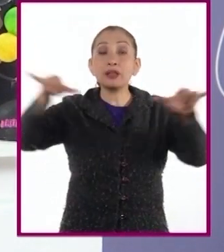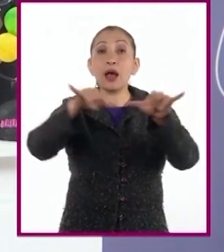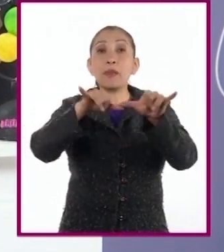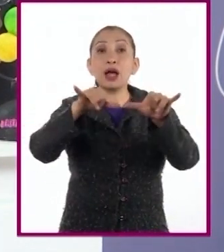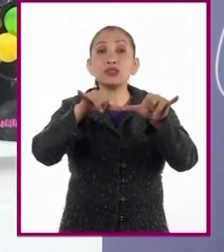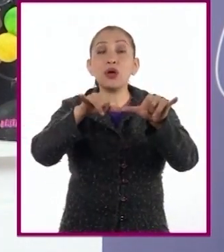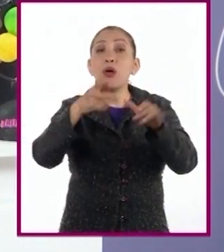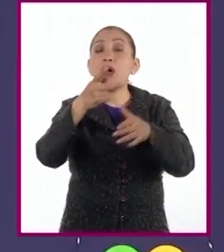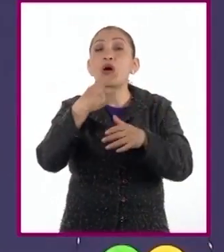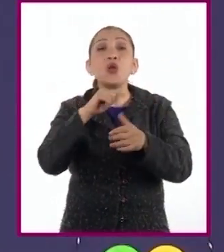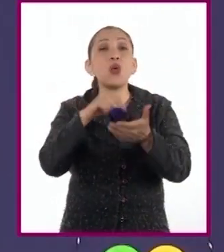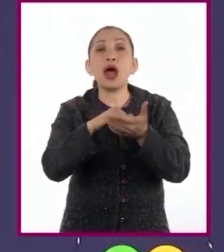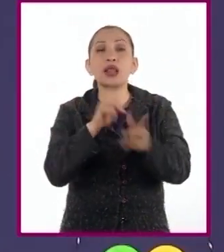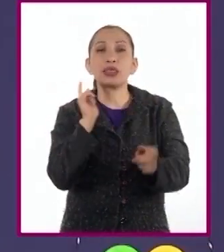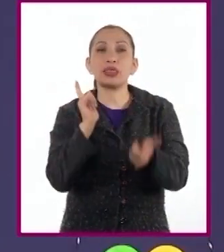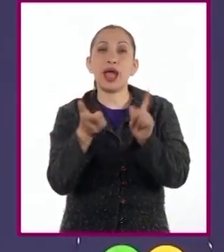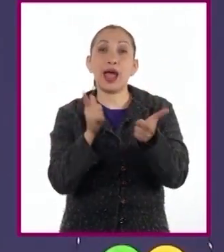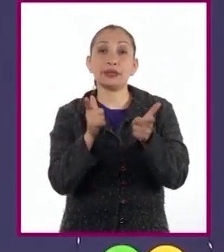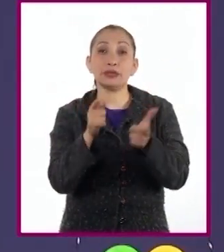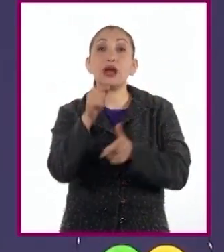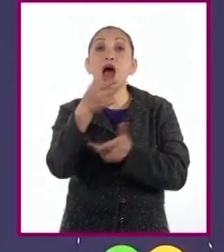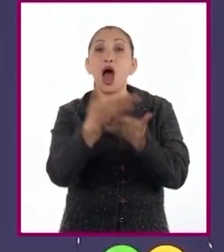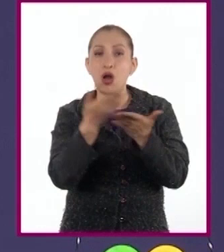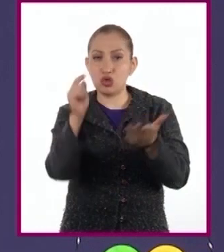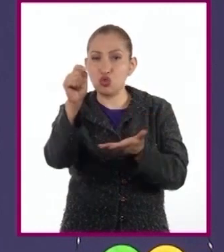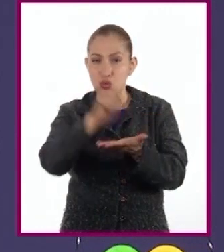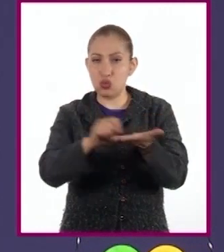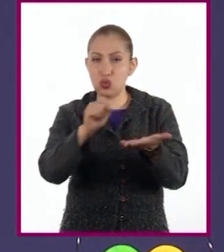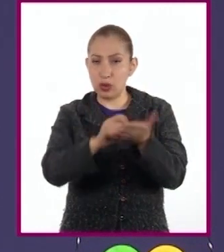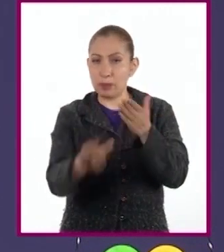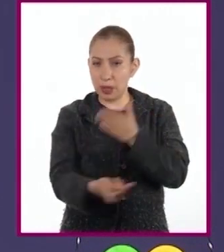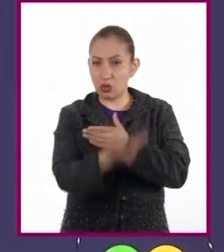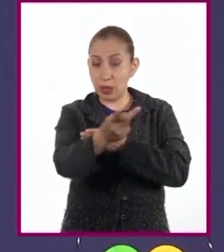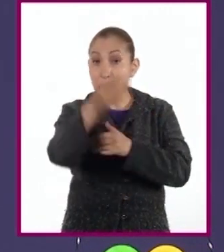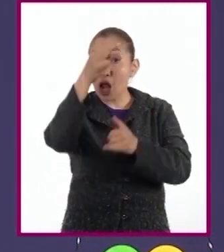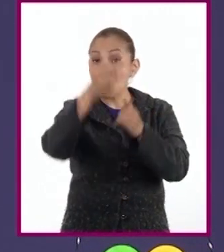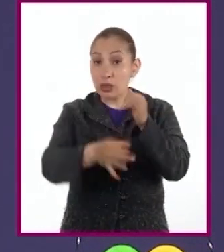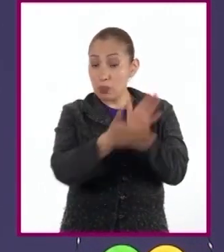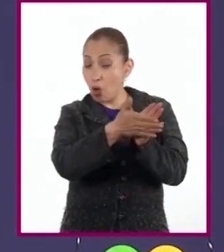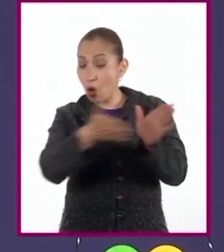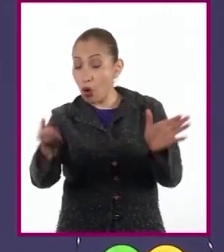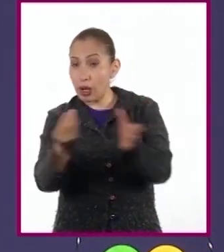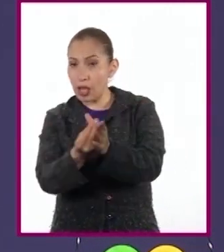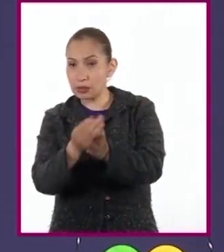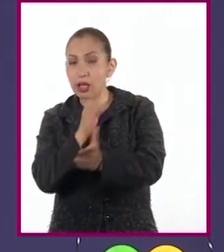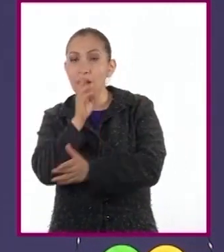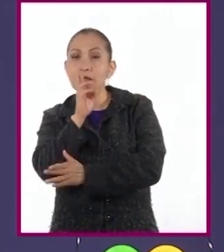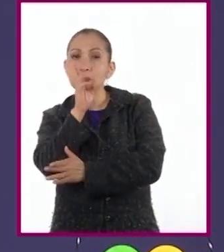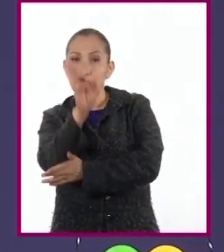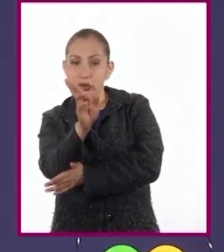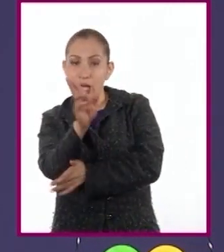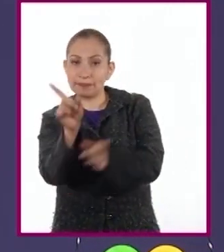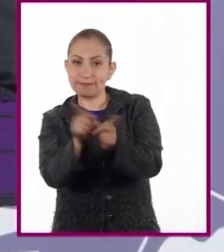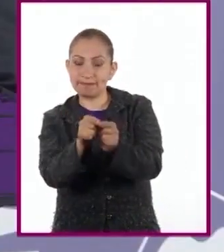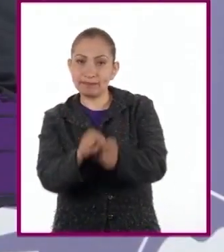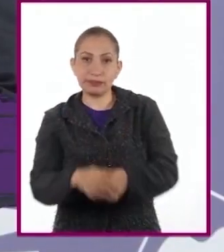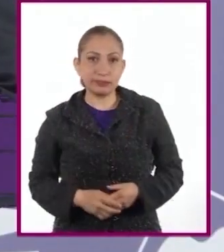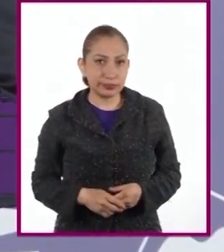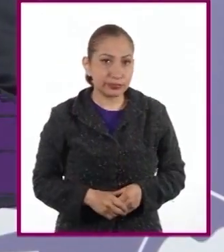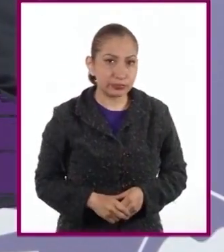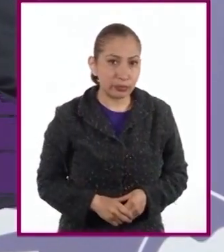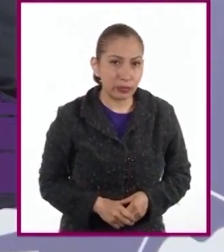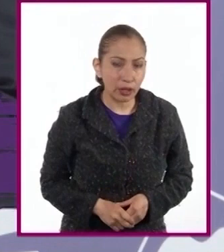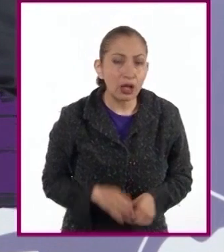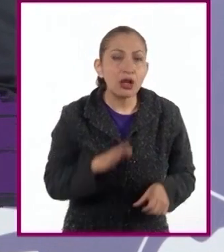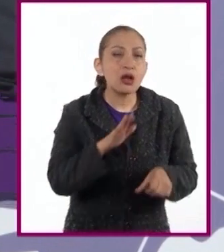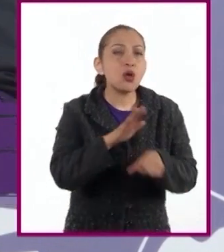Texas. Anoten las siguientes preguntas en su cuaderno, para que al final del programa puedan contestarlas brevemente. ¿De